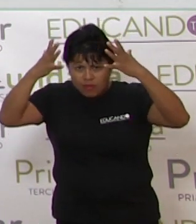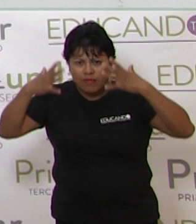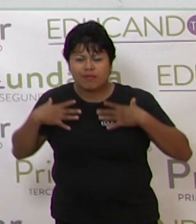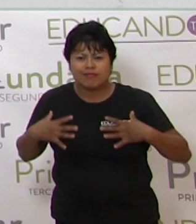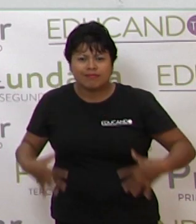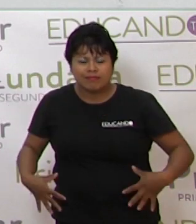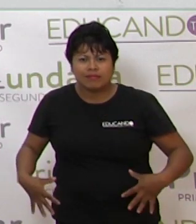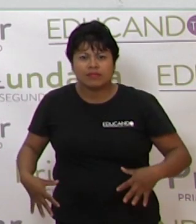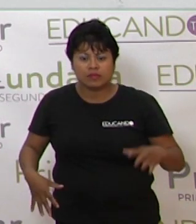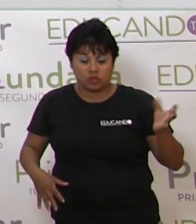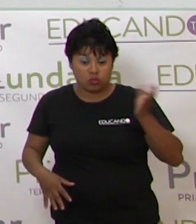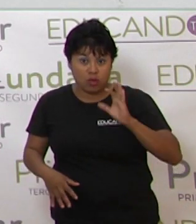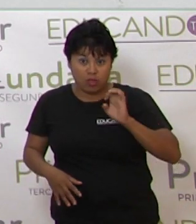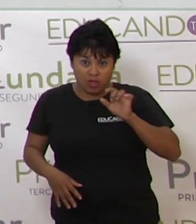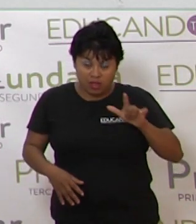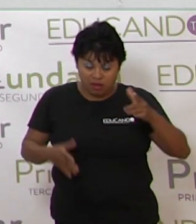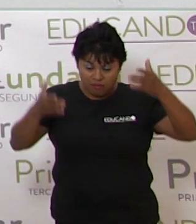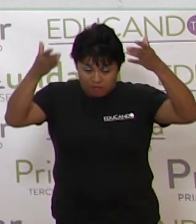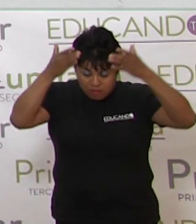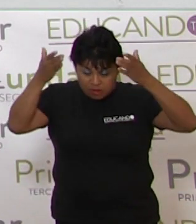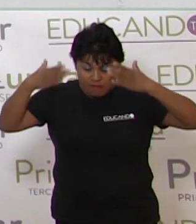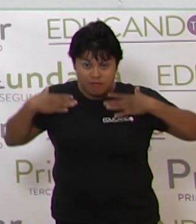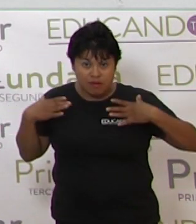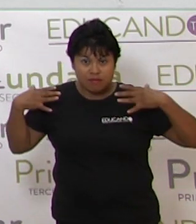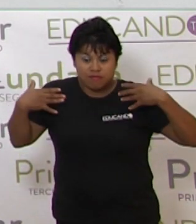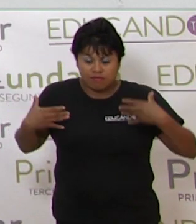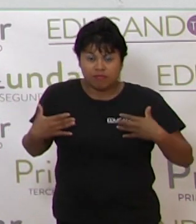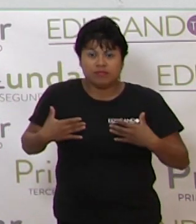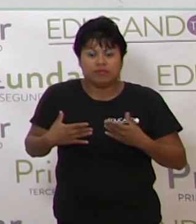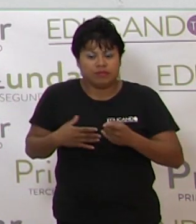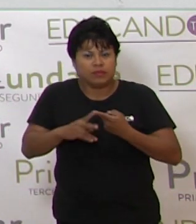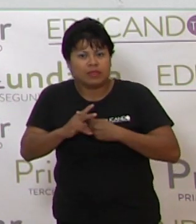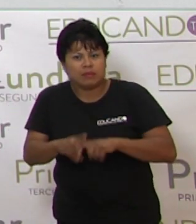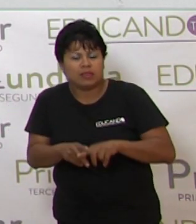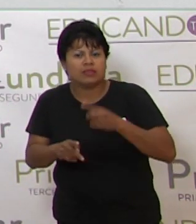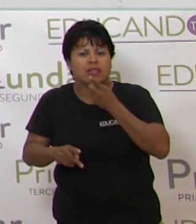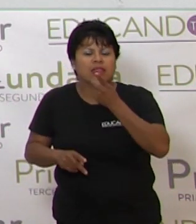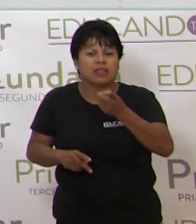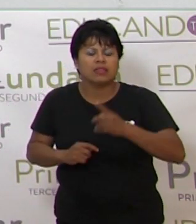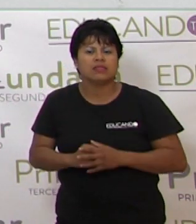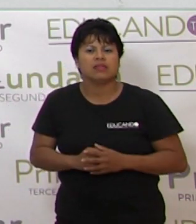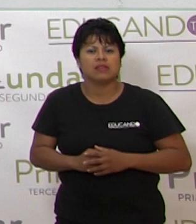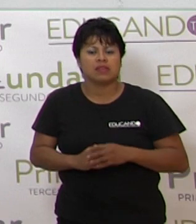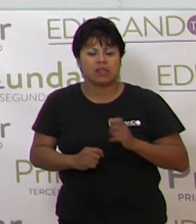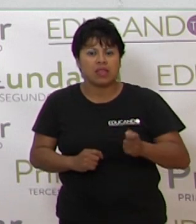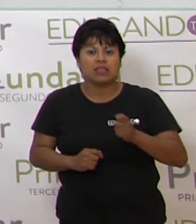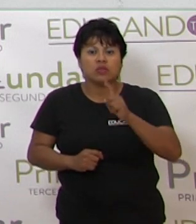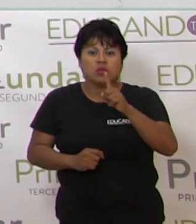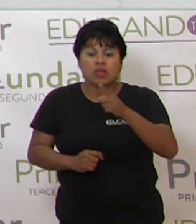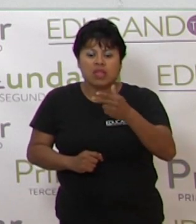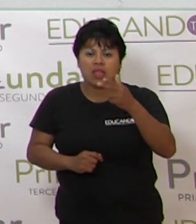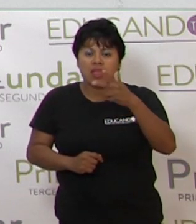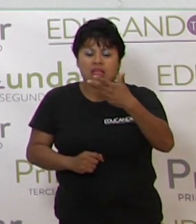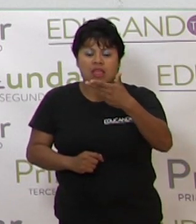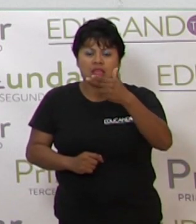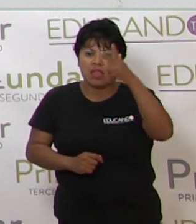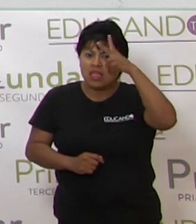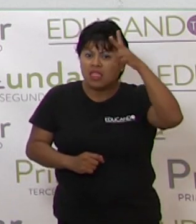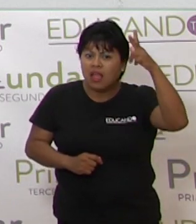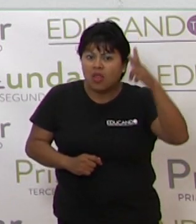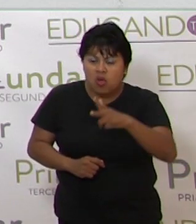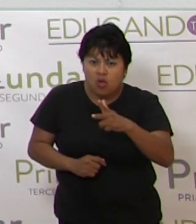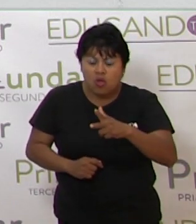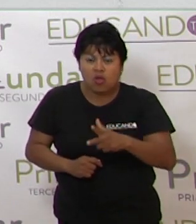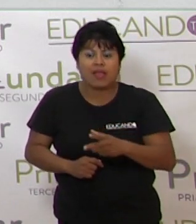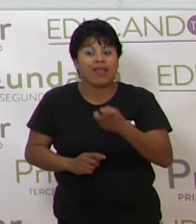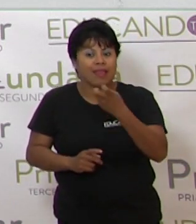y una vez que él se la coloca, él empieza a decir que es un hidalgo.